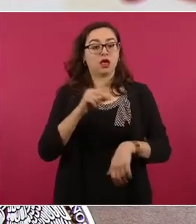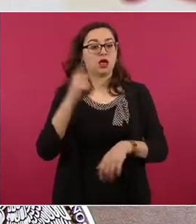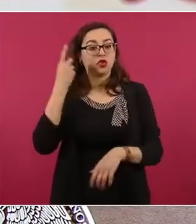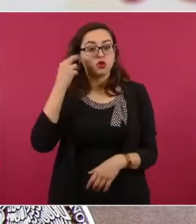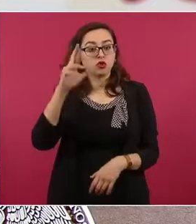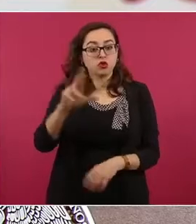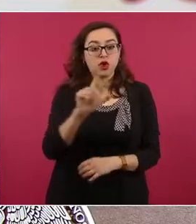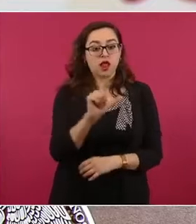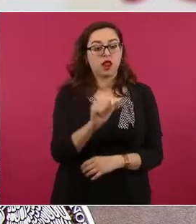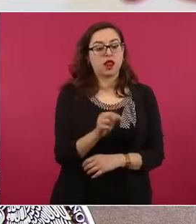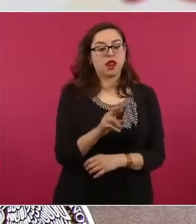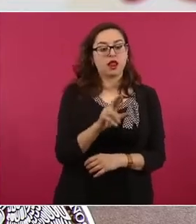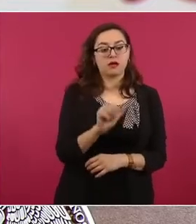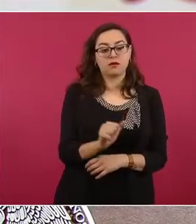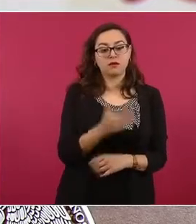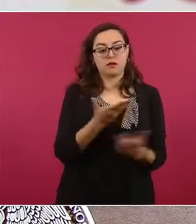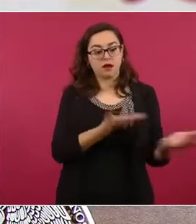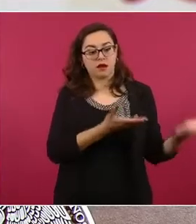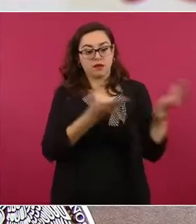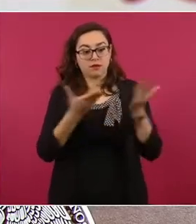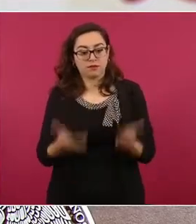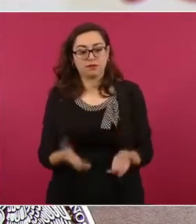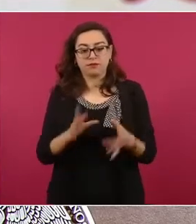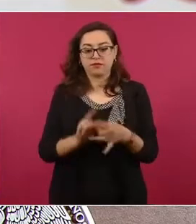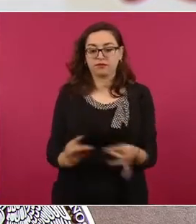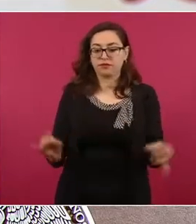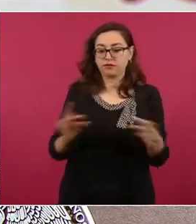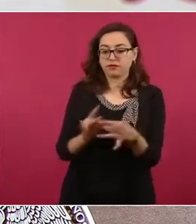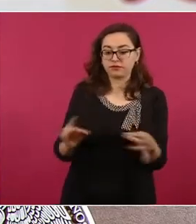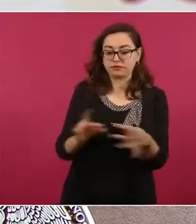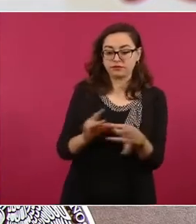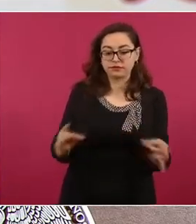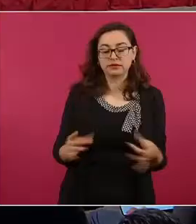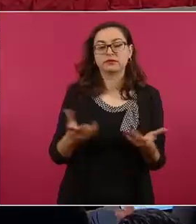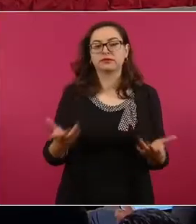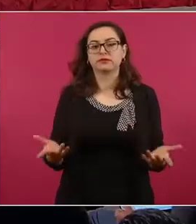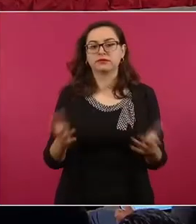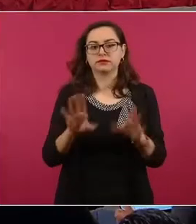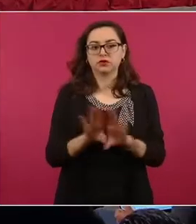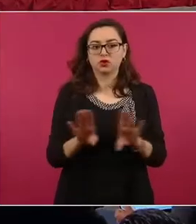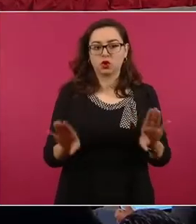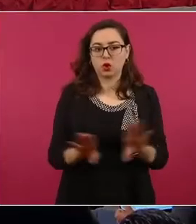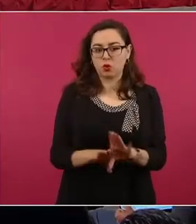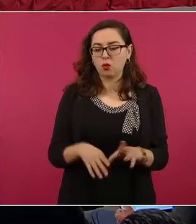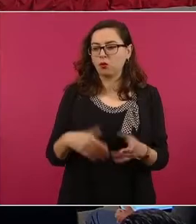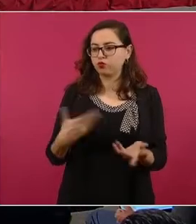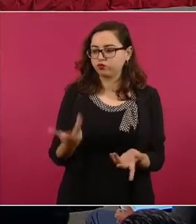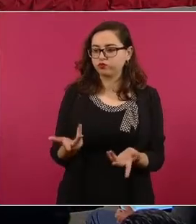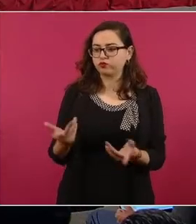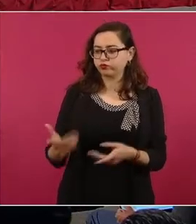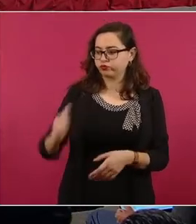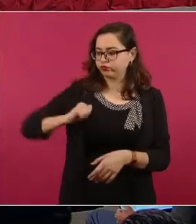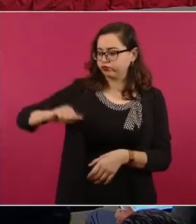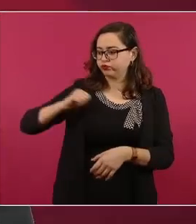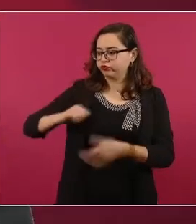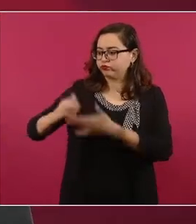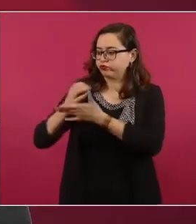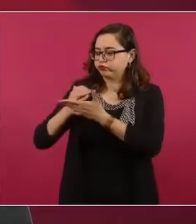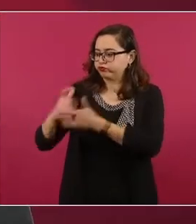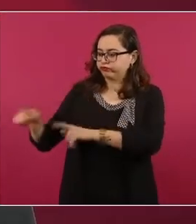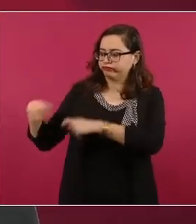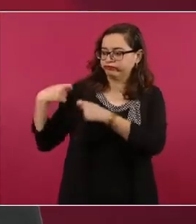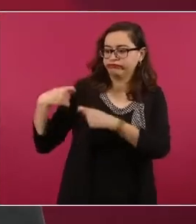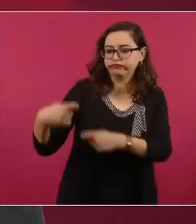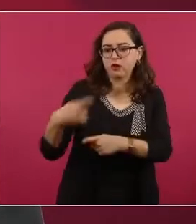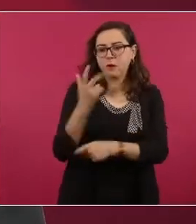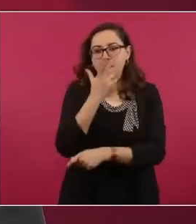colaboración del sector salud para impulsar ya acciones concretas para preservar este legado cultural, ponerlo